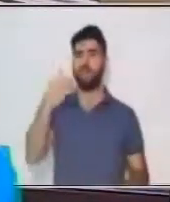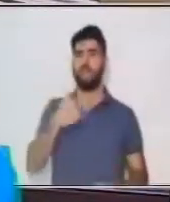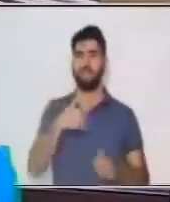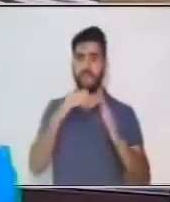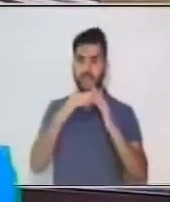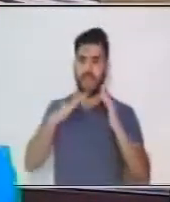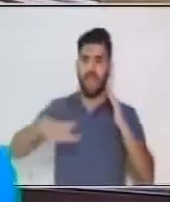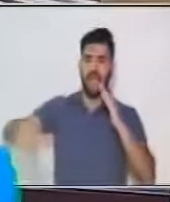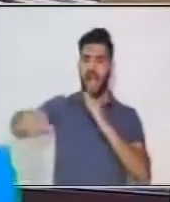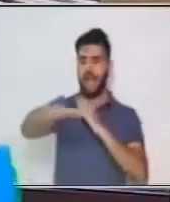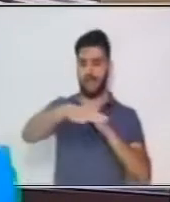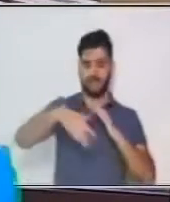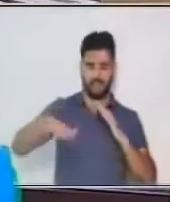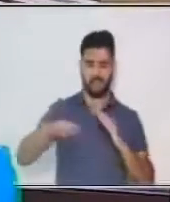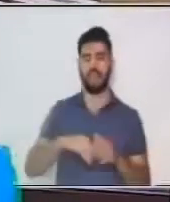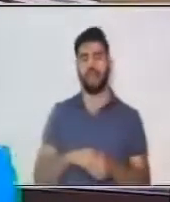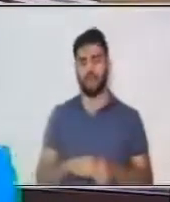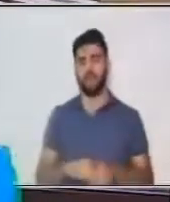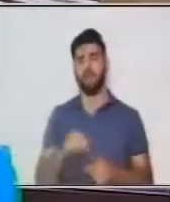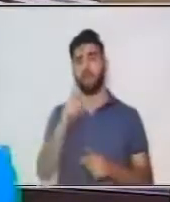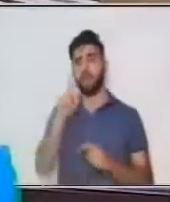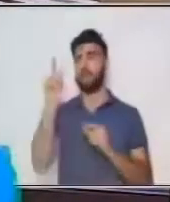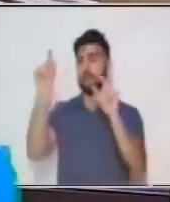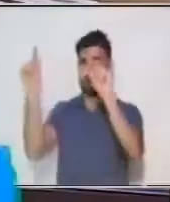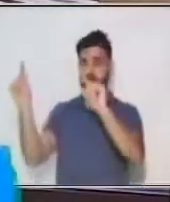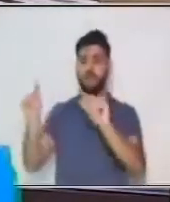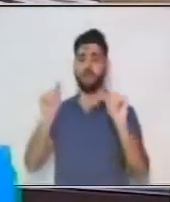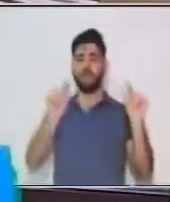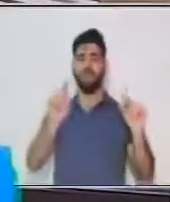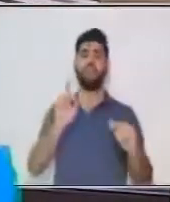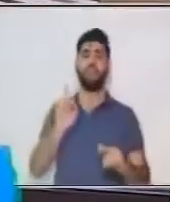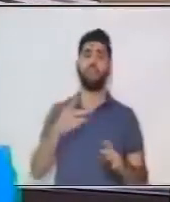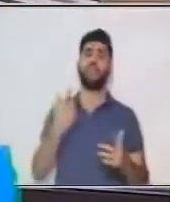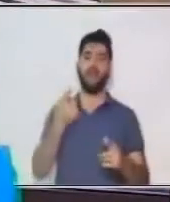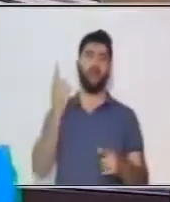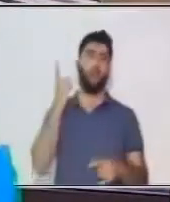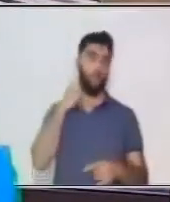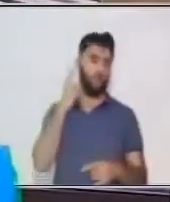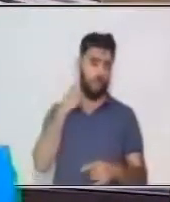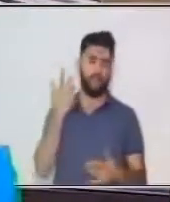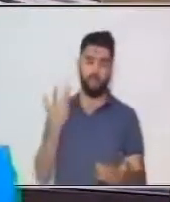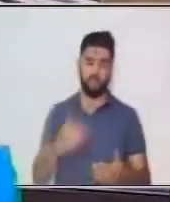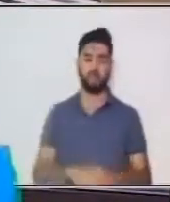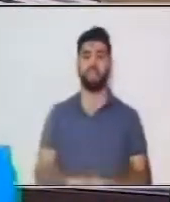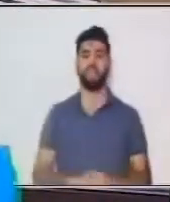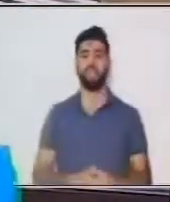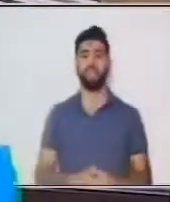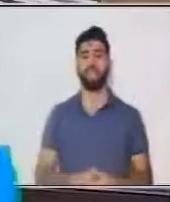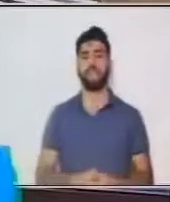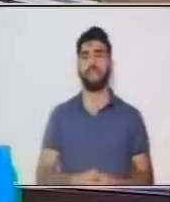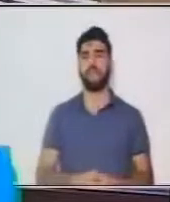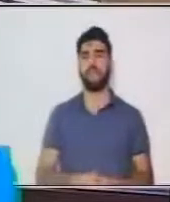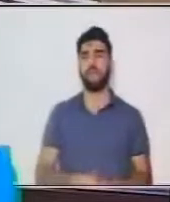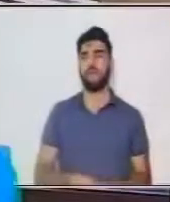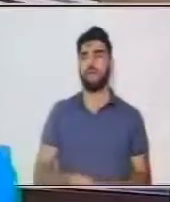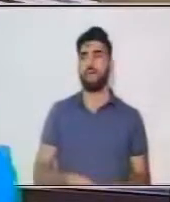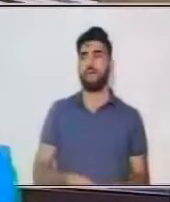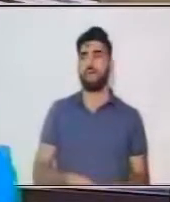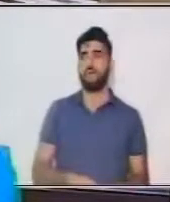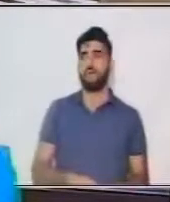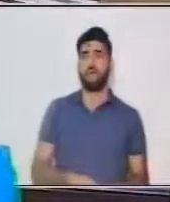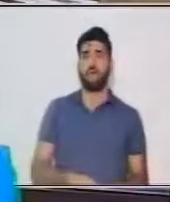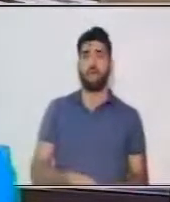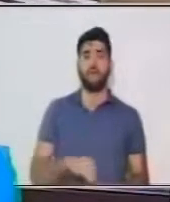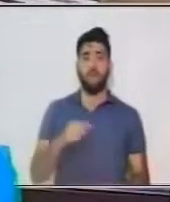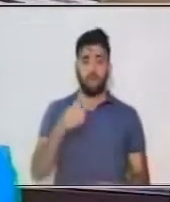¿Qué sentido vas a utilizar? Muy bien, el sentido del oído. El pueblo donde vivo por sus casas